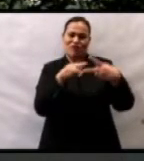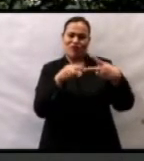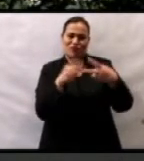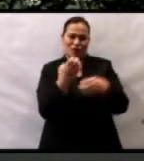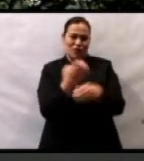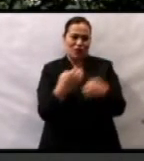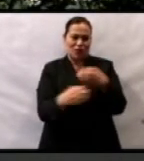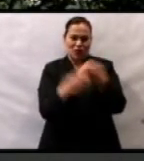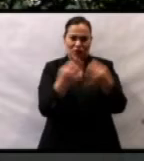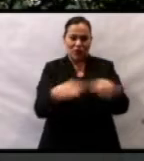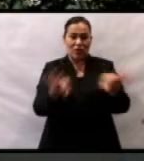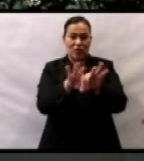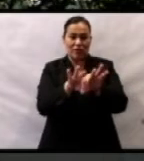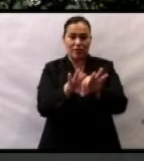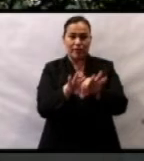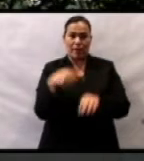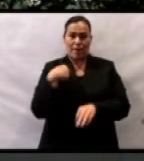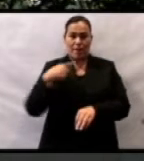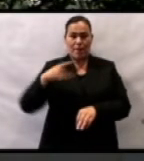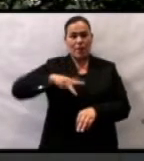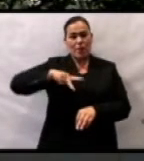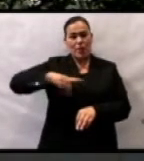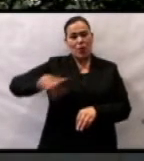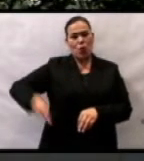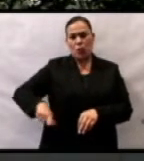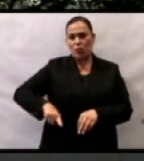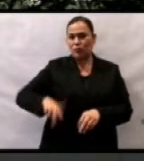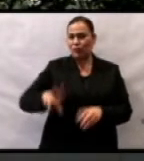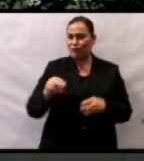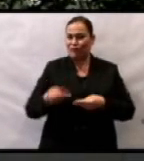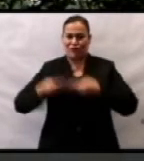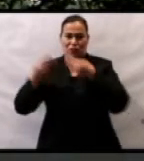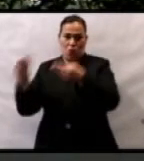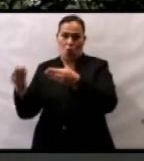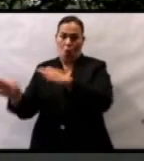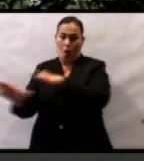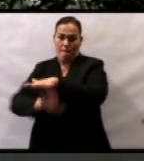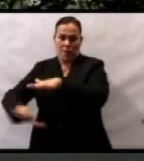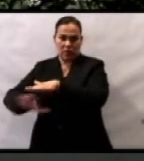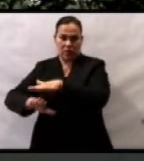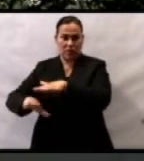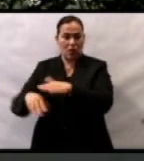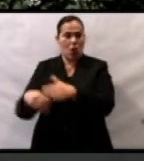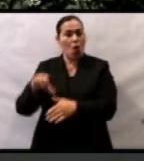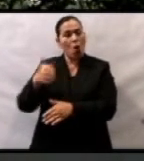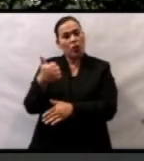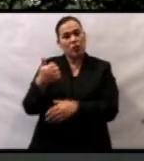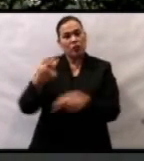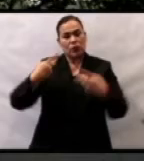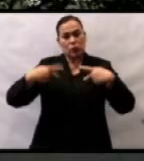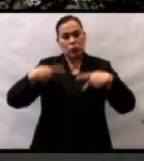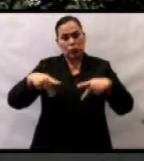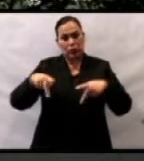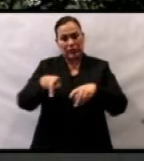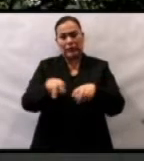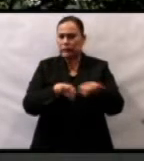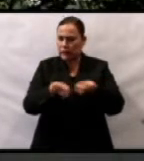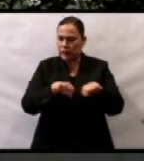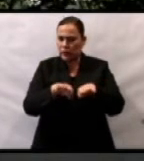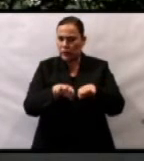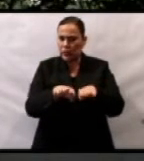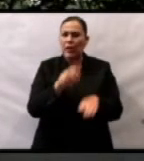Primero, mi gobierno no entregó bases fuera de lo que marca la ley para los servidores públicos de Jalisco y